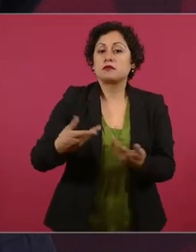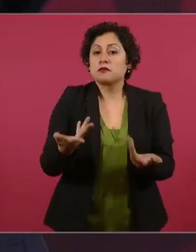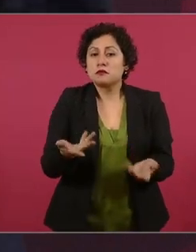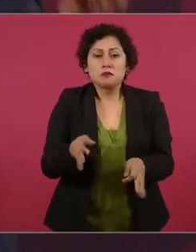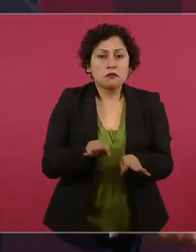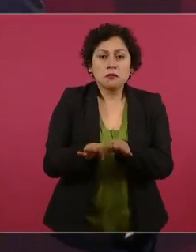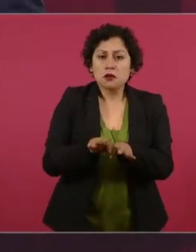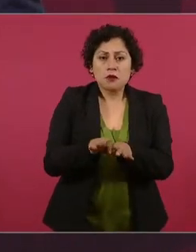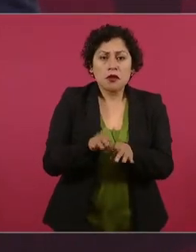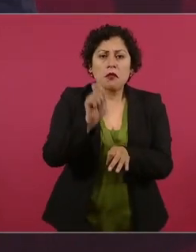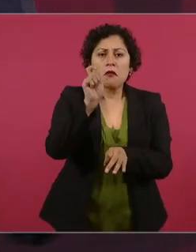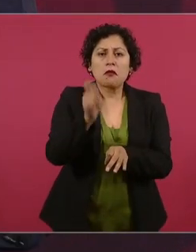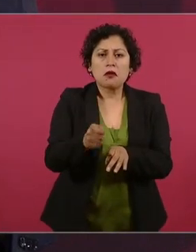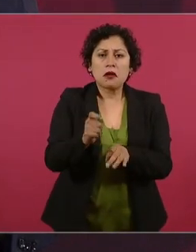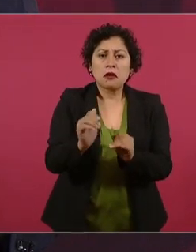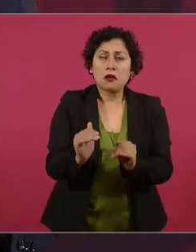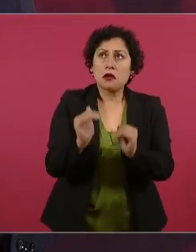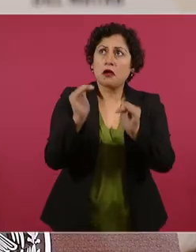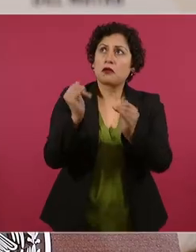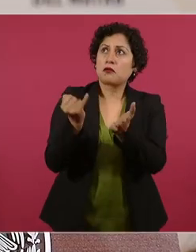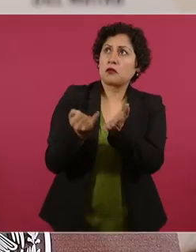los de arriba.